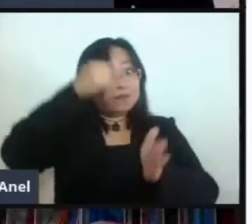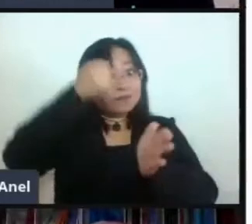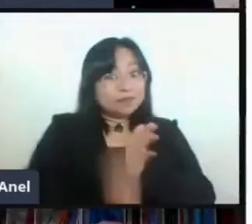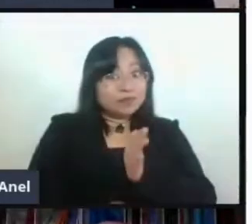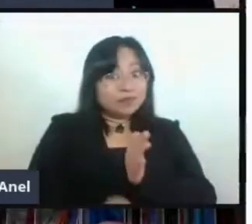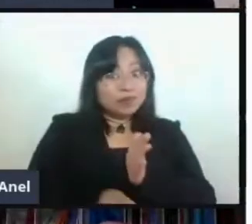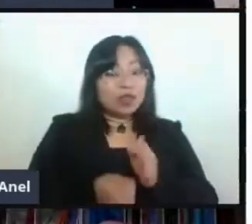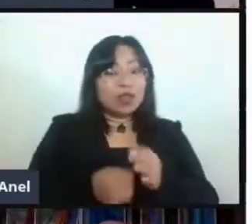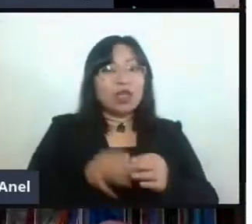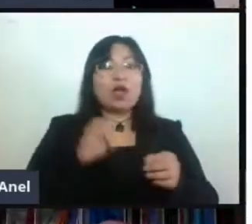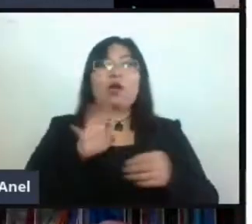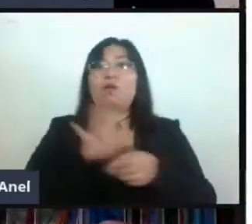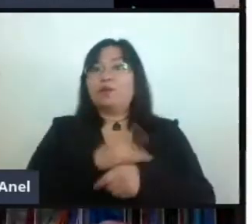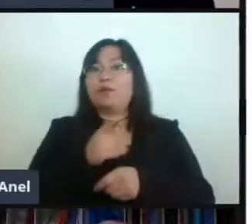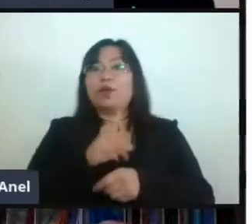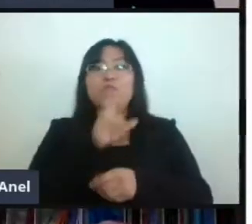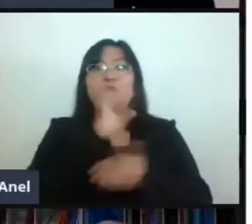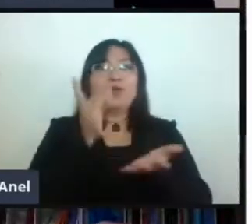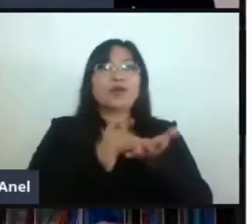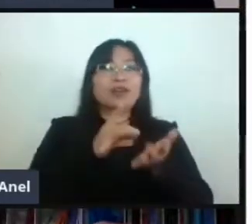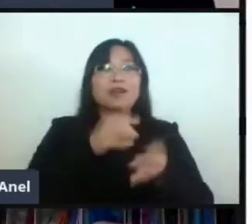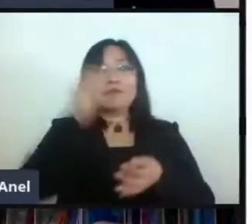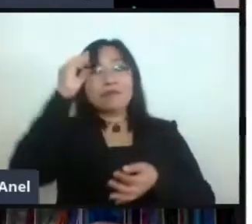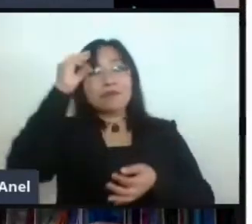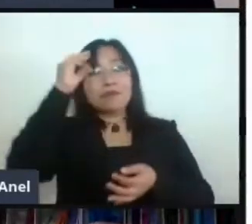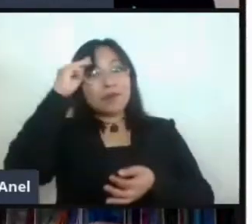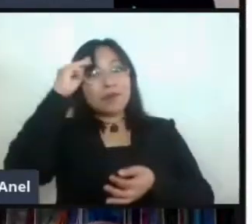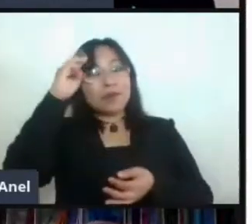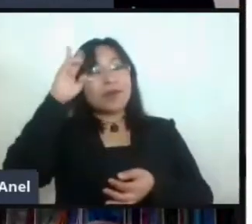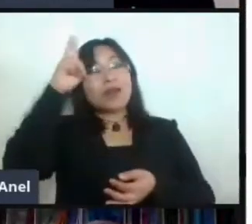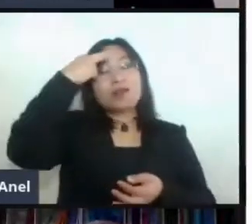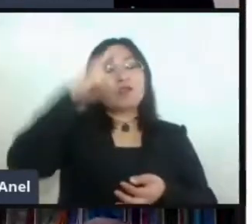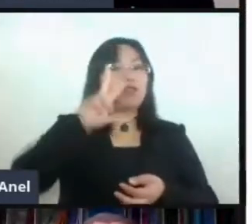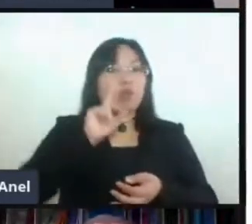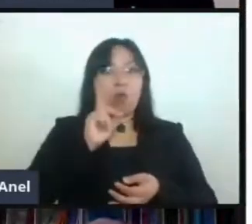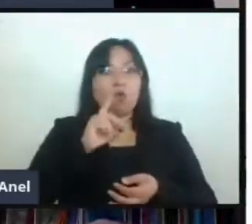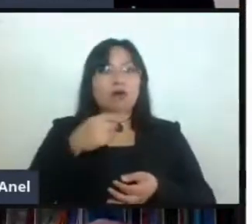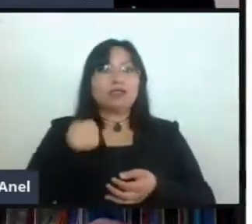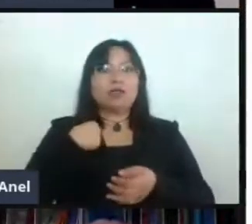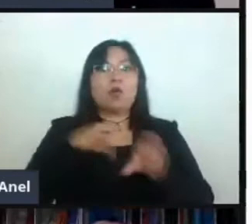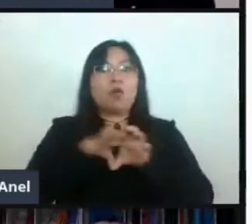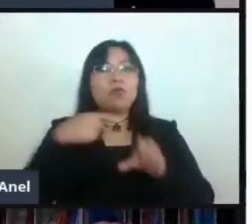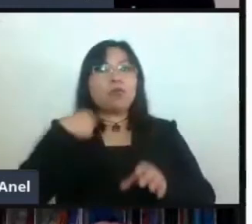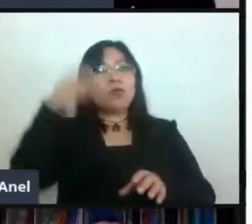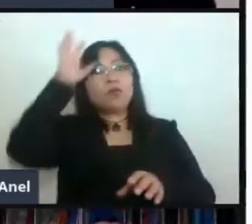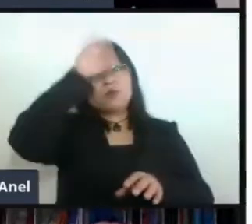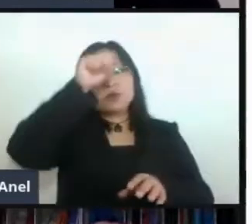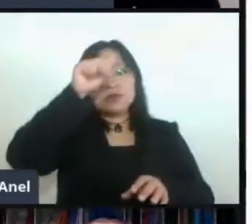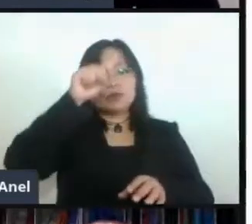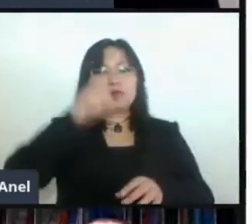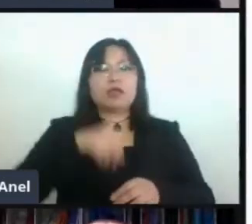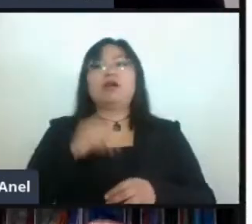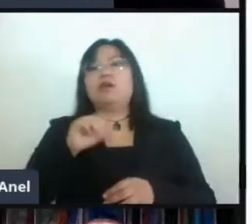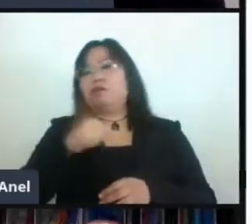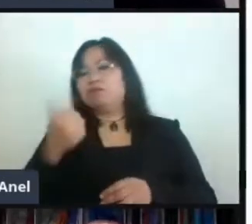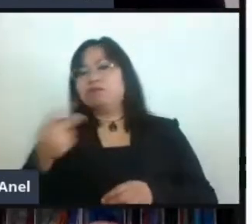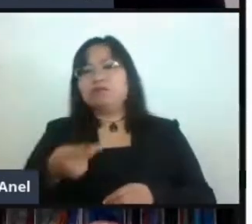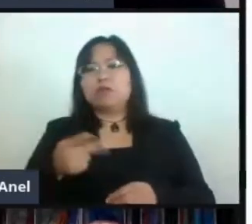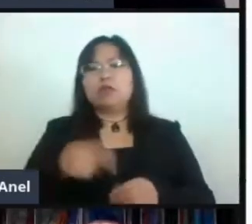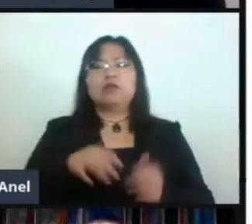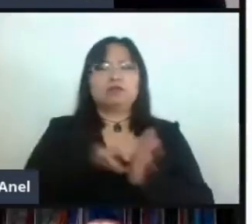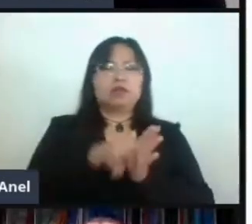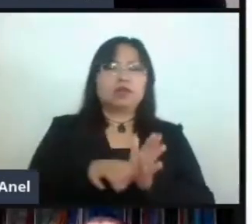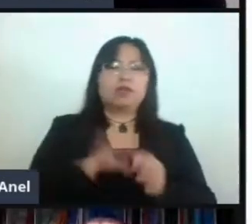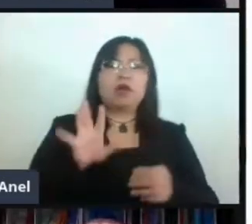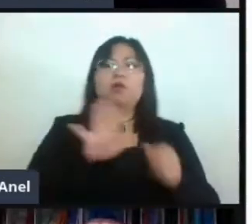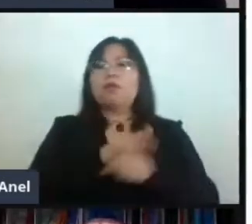por ejemplo, ¿por qué este es un problema que se resuelve con fracciones y no con enteros? ¿Sí? La explicación de eso